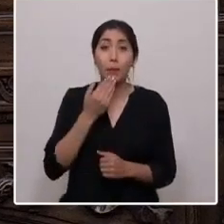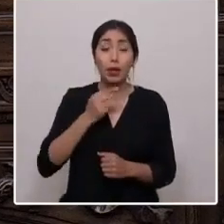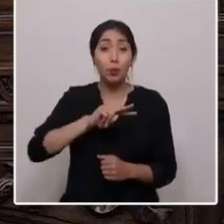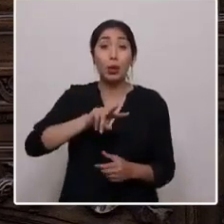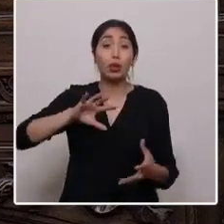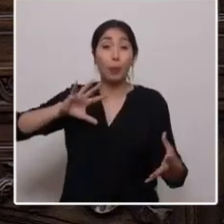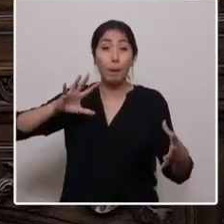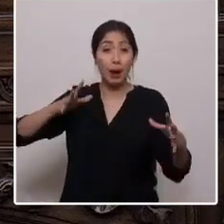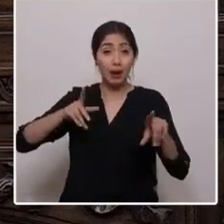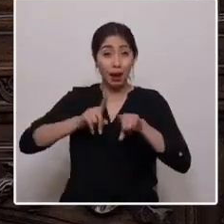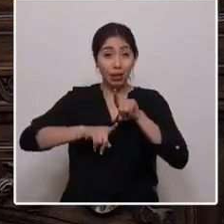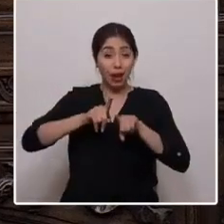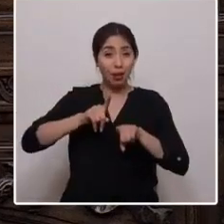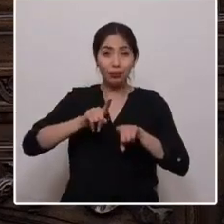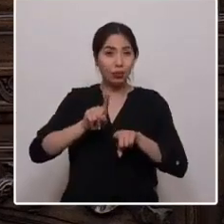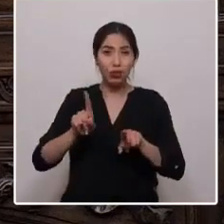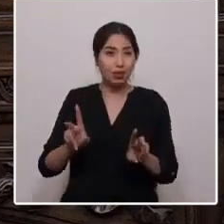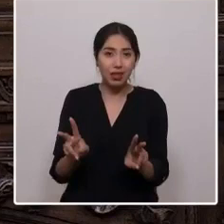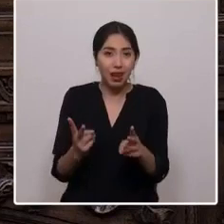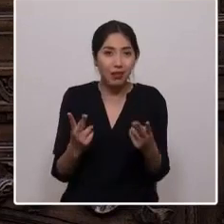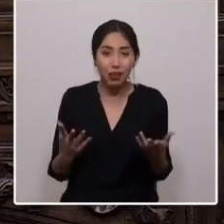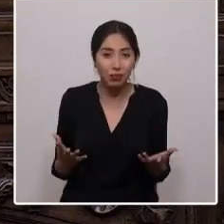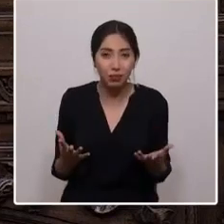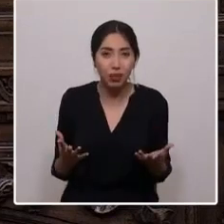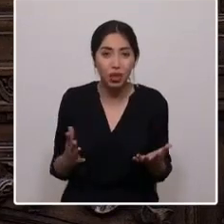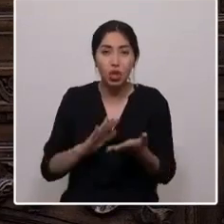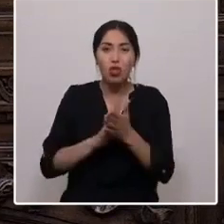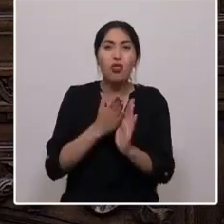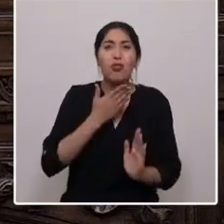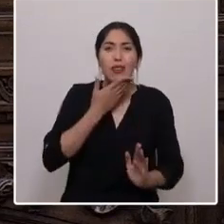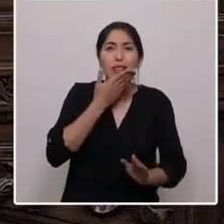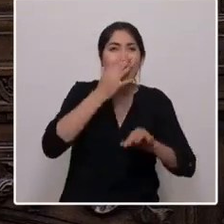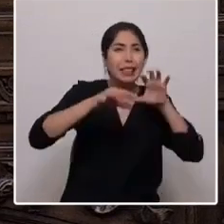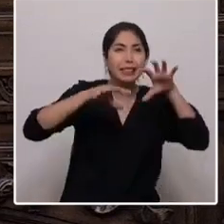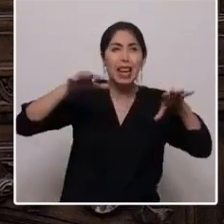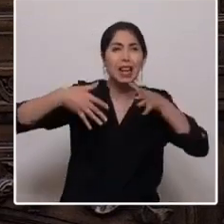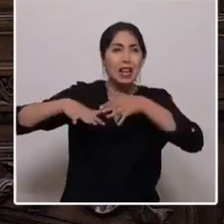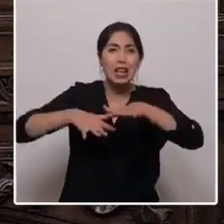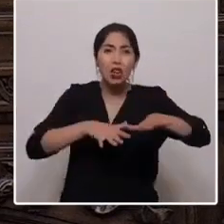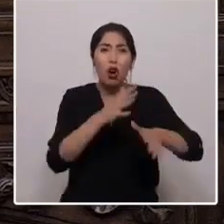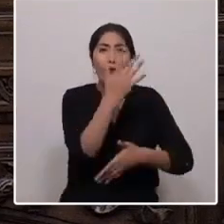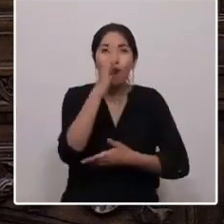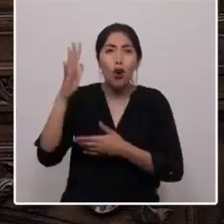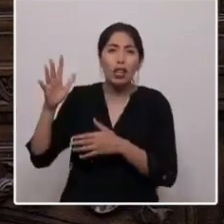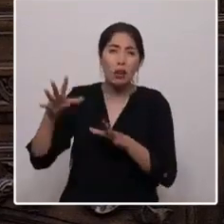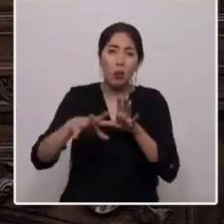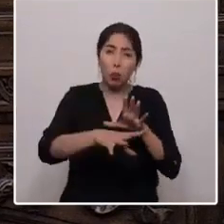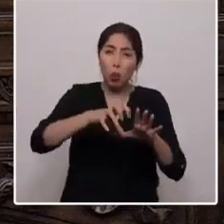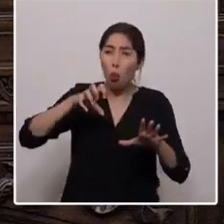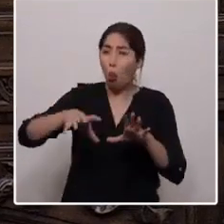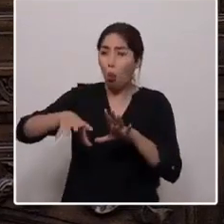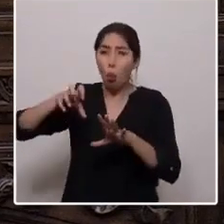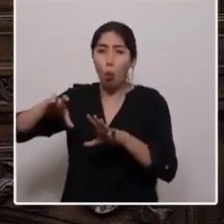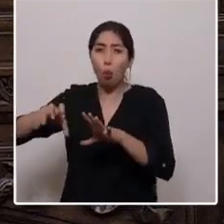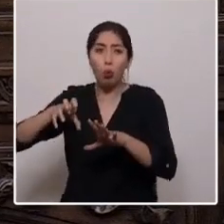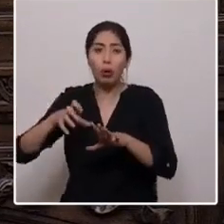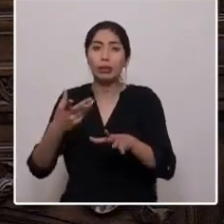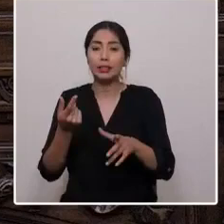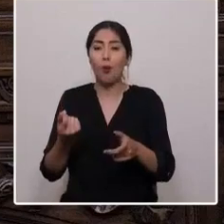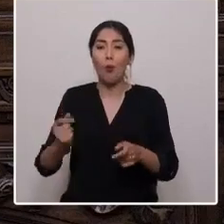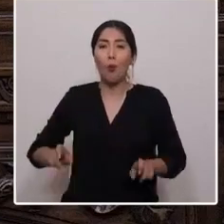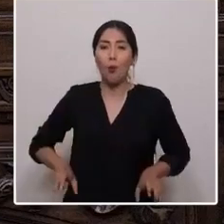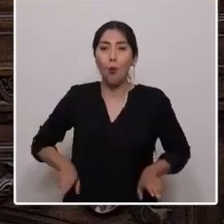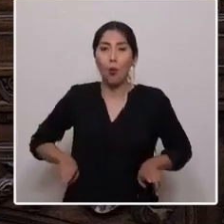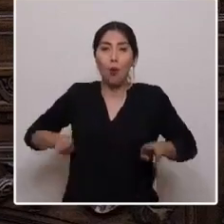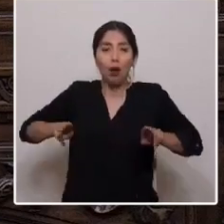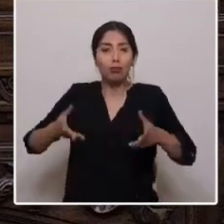explotaron cada rincón de los glaciares ríos y bosques secando todo a su paso a cambio de dinero dejándonos el desafío de